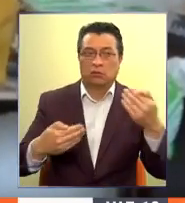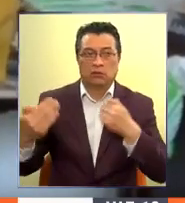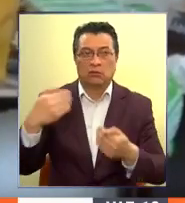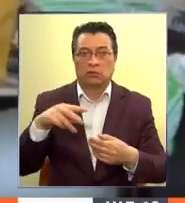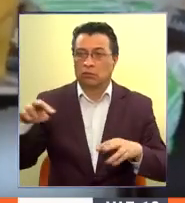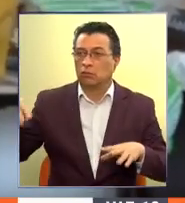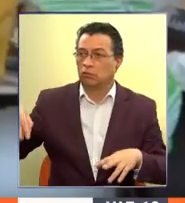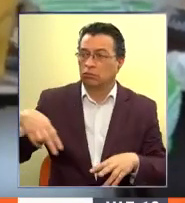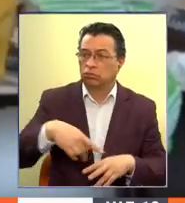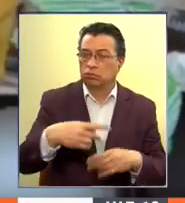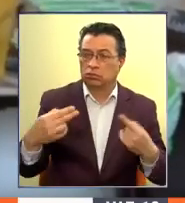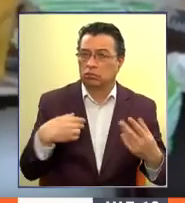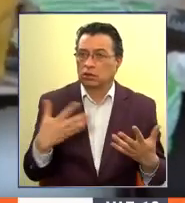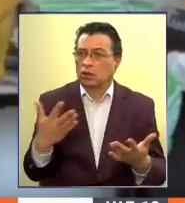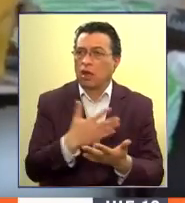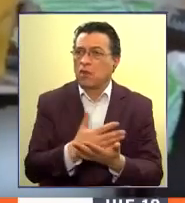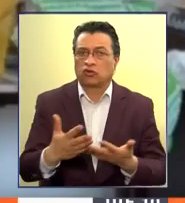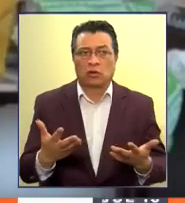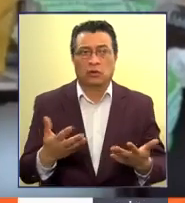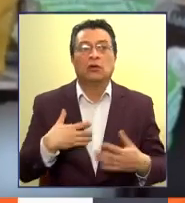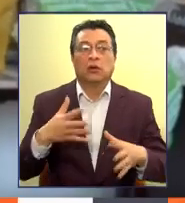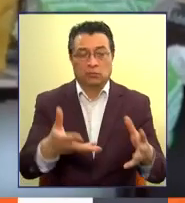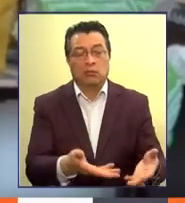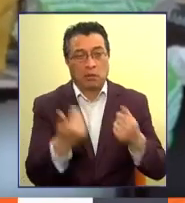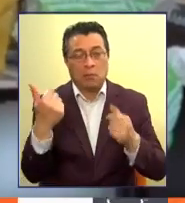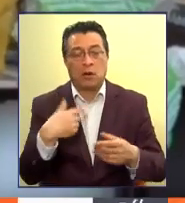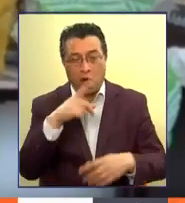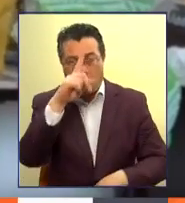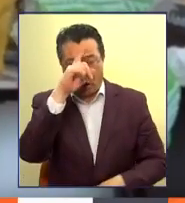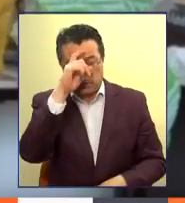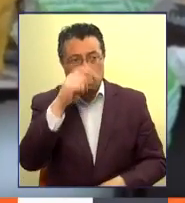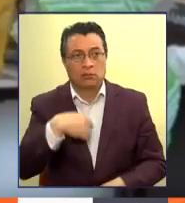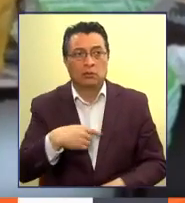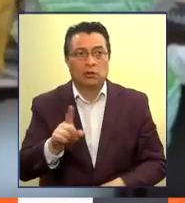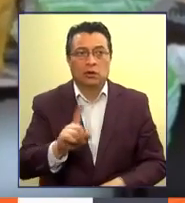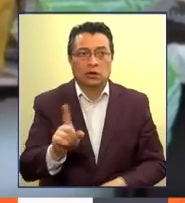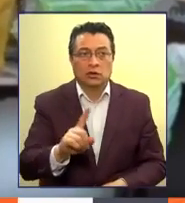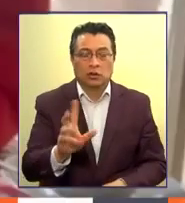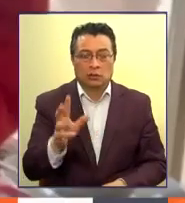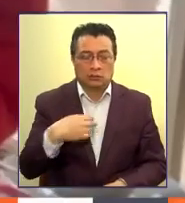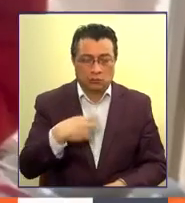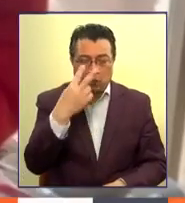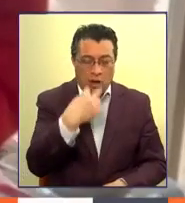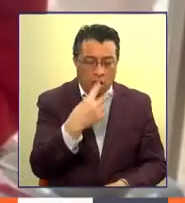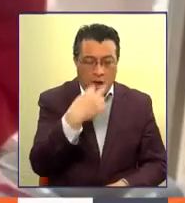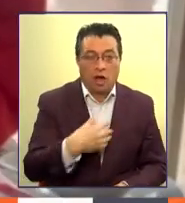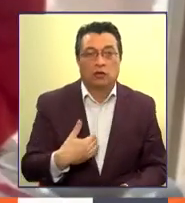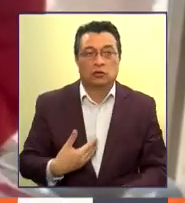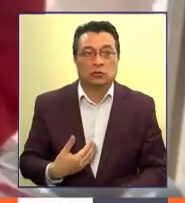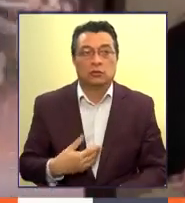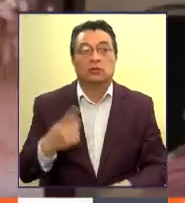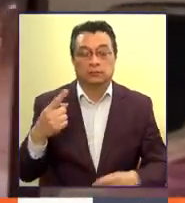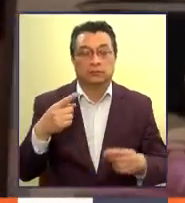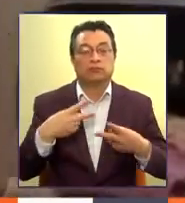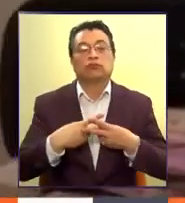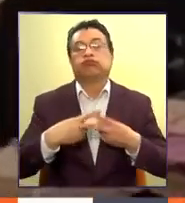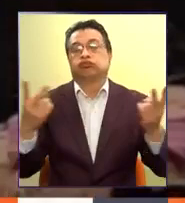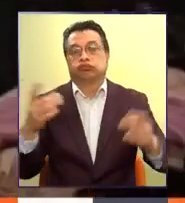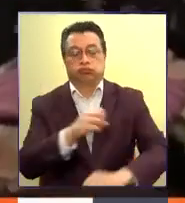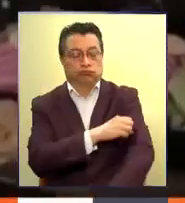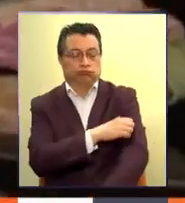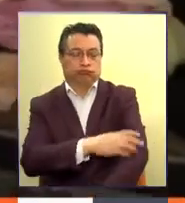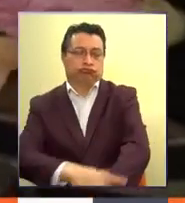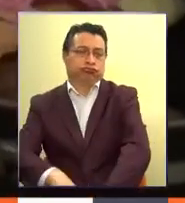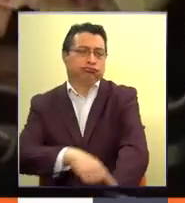y ¿qué le pasó? La llevamos al hospital. No, le decía yo, pero yo ya estaba llorando. La imagen dio vuelta a Chile. Adriana,